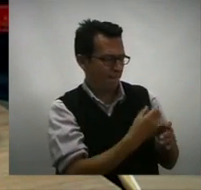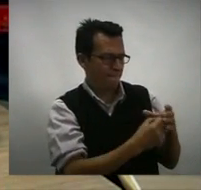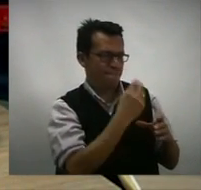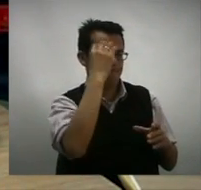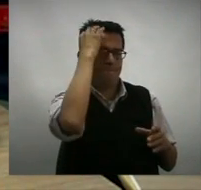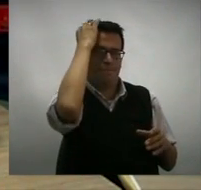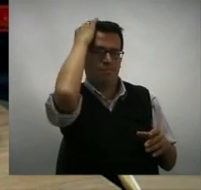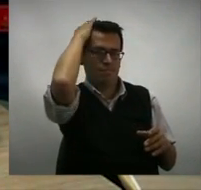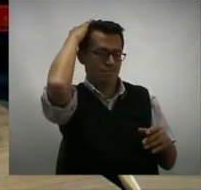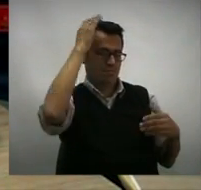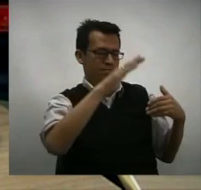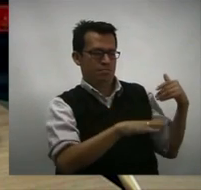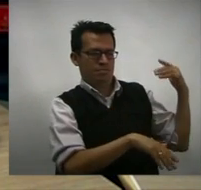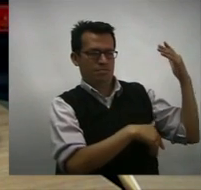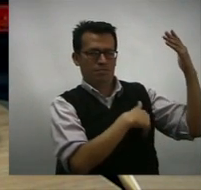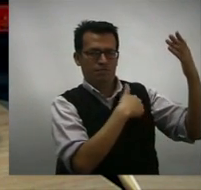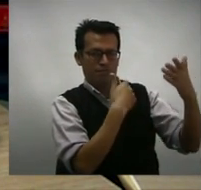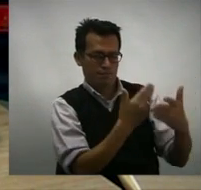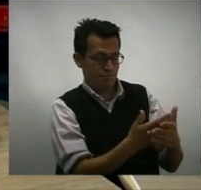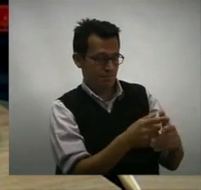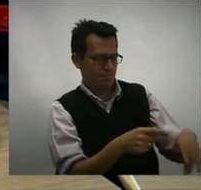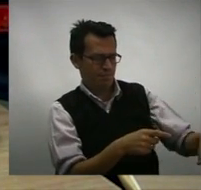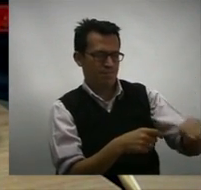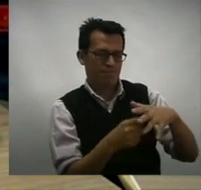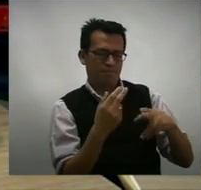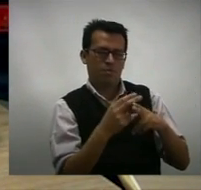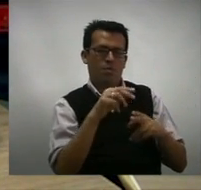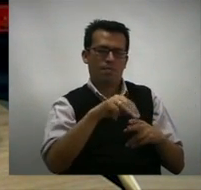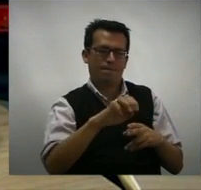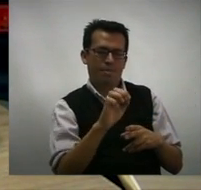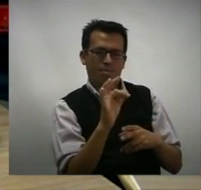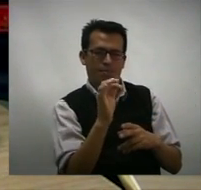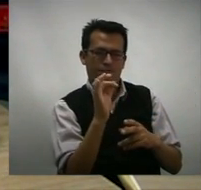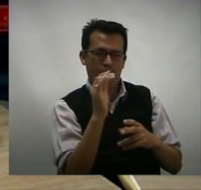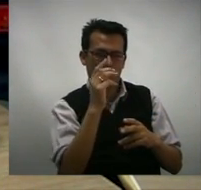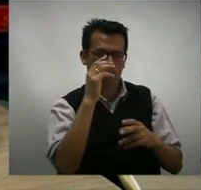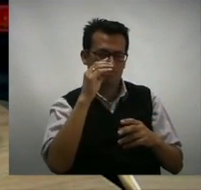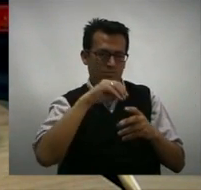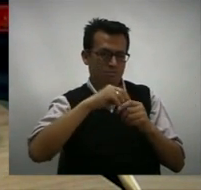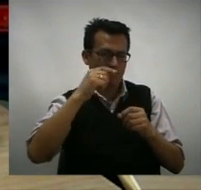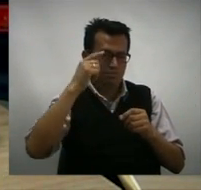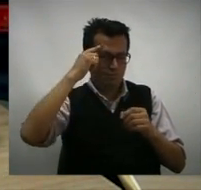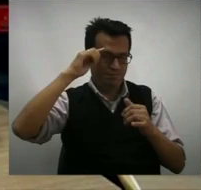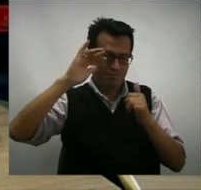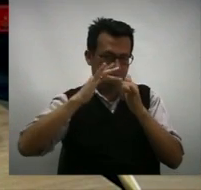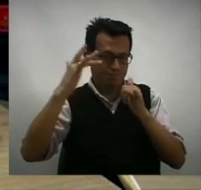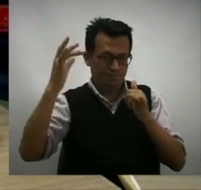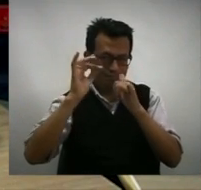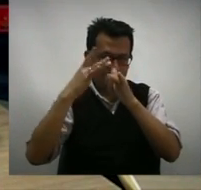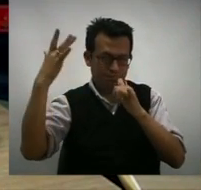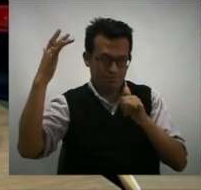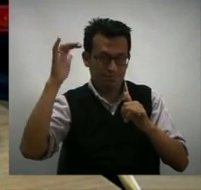registros. El anatomo-metafísico de Descartes había compuesto las primeras páginas y que los médicos y